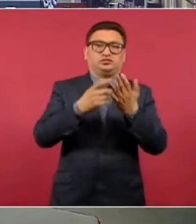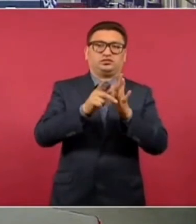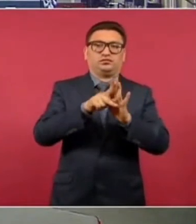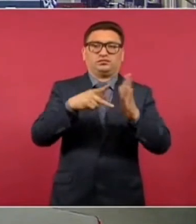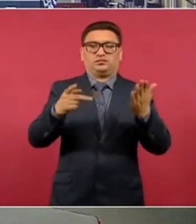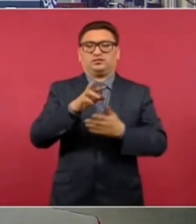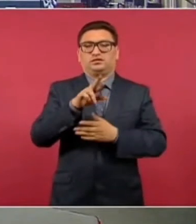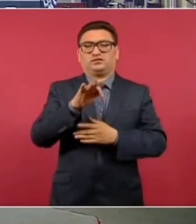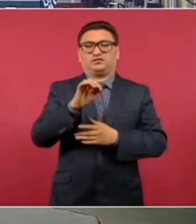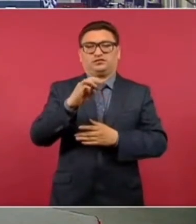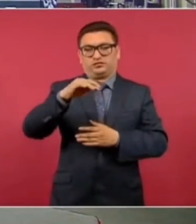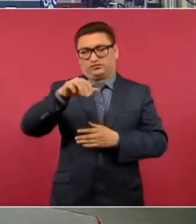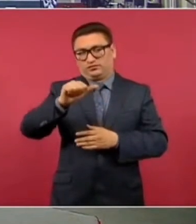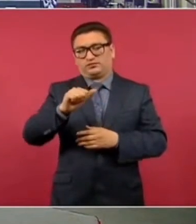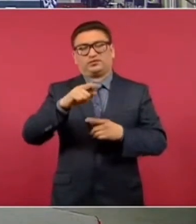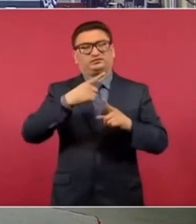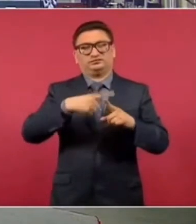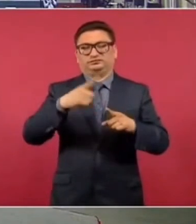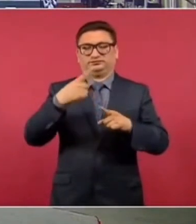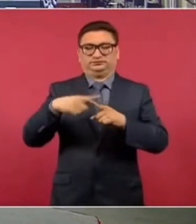y